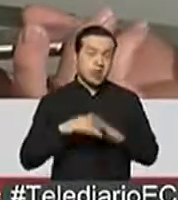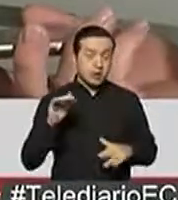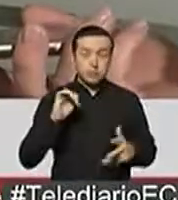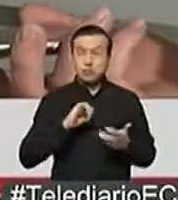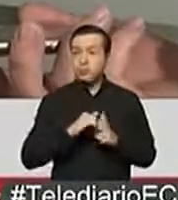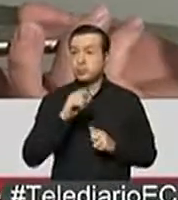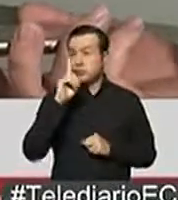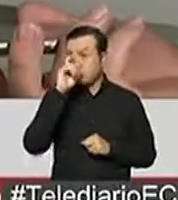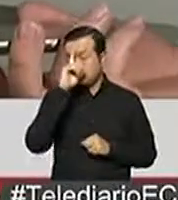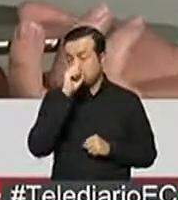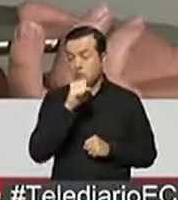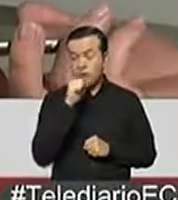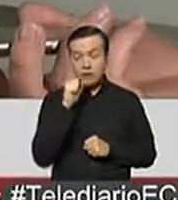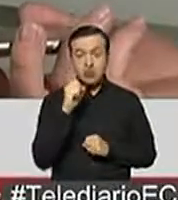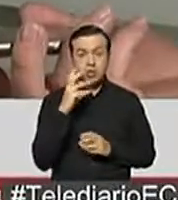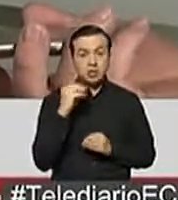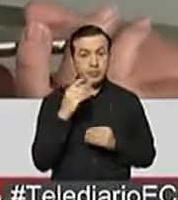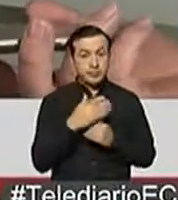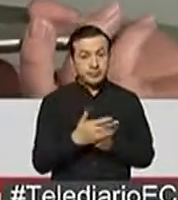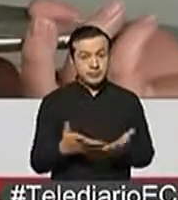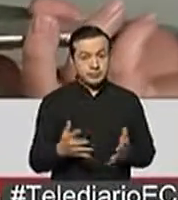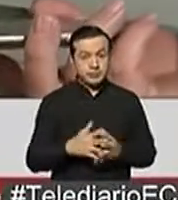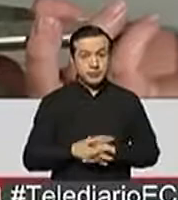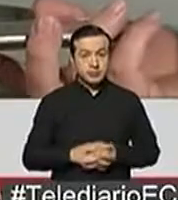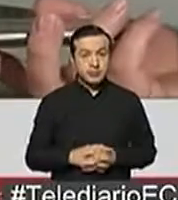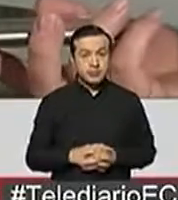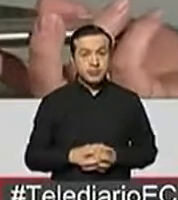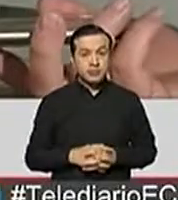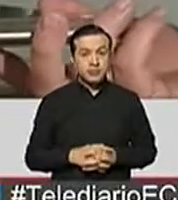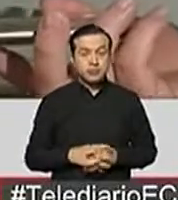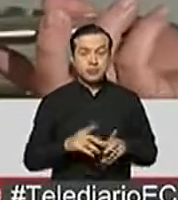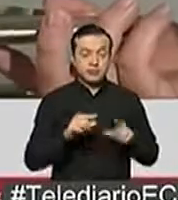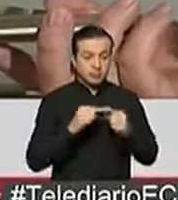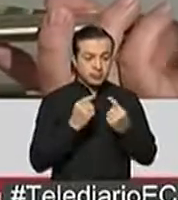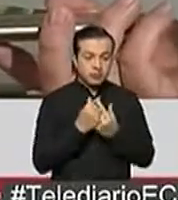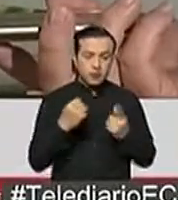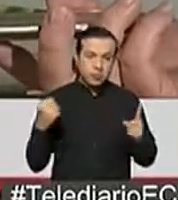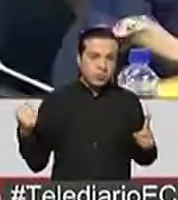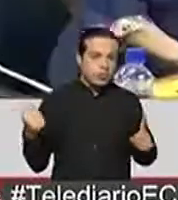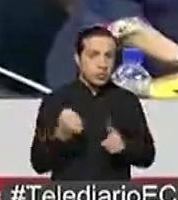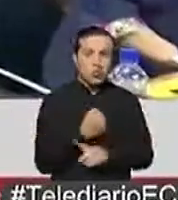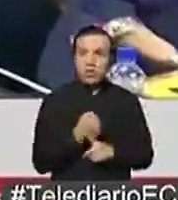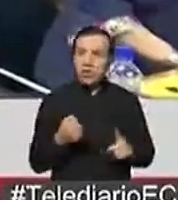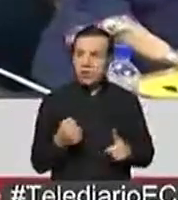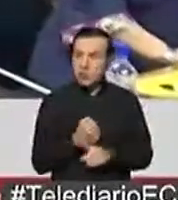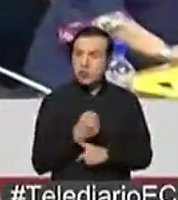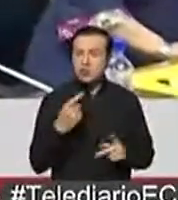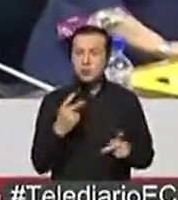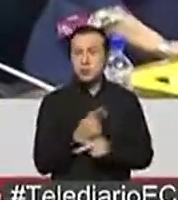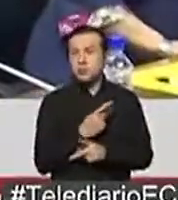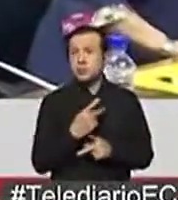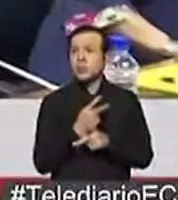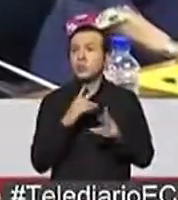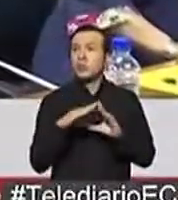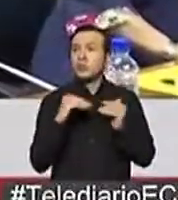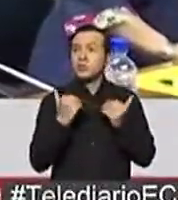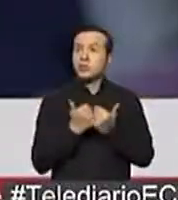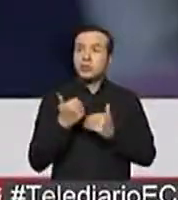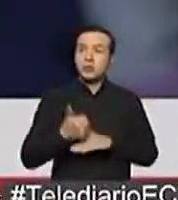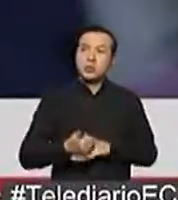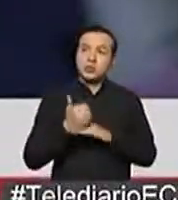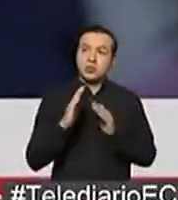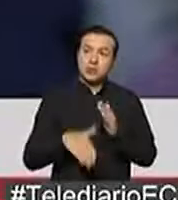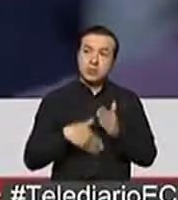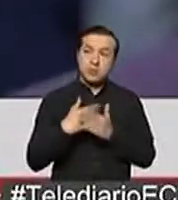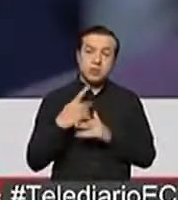que estaba previsto o organizado, grupos violentos infiltrados. A la comisión deberán asistir no solo autoridades,